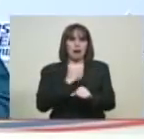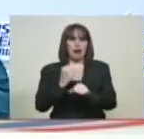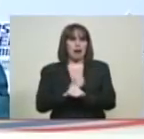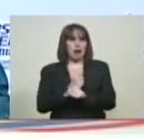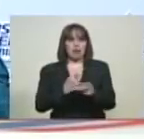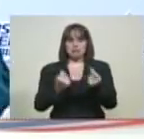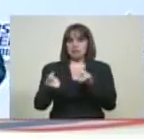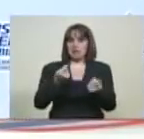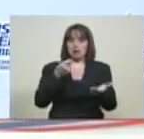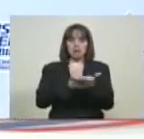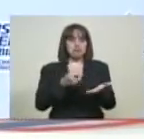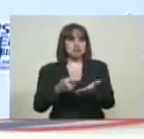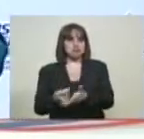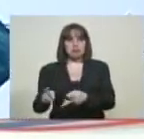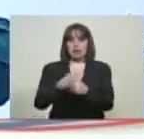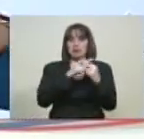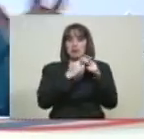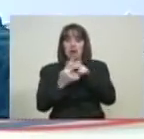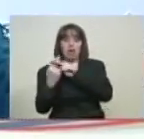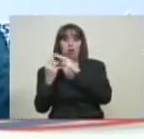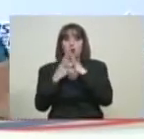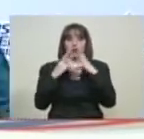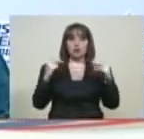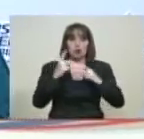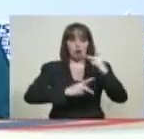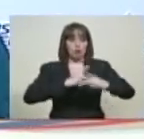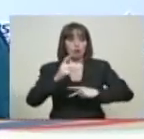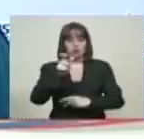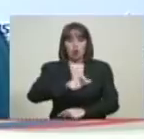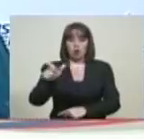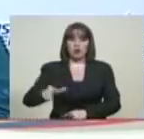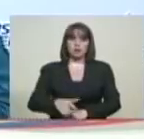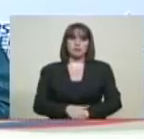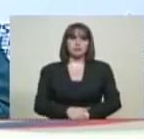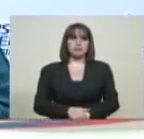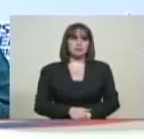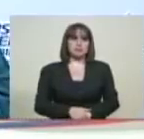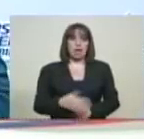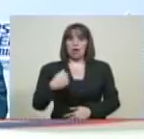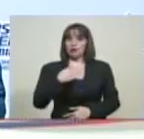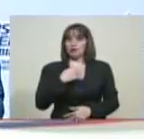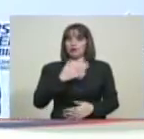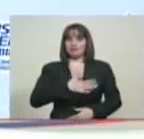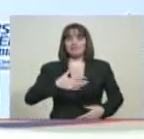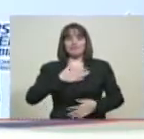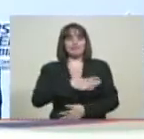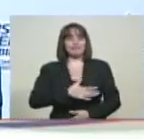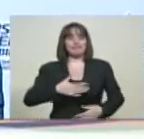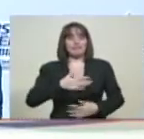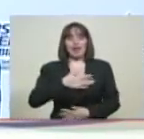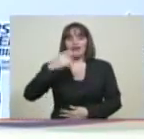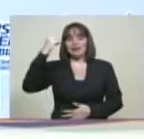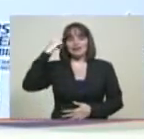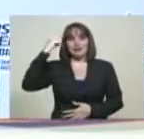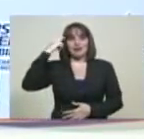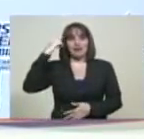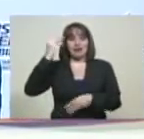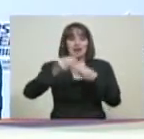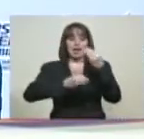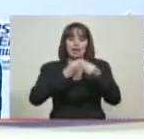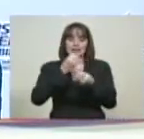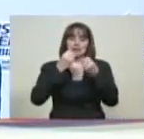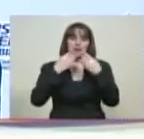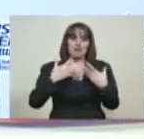créditos para todos los productores y yo me vine con una gran satisfacción de saber que hay uno